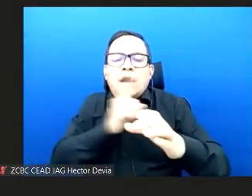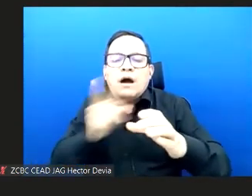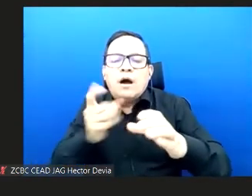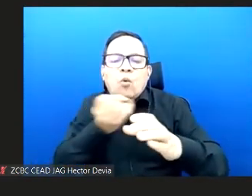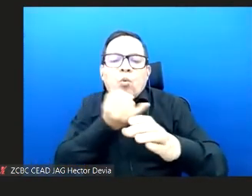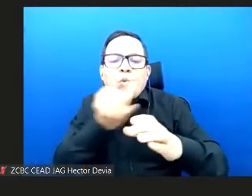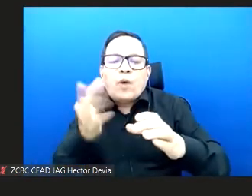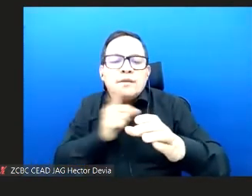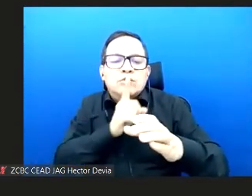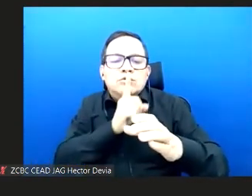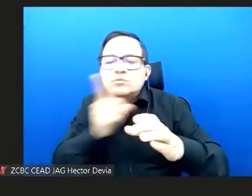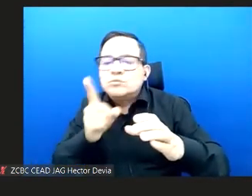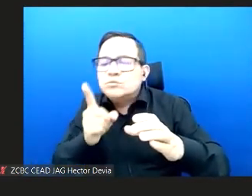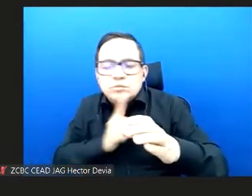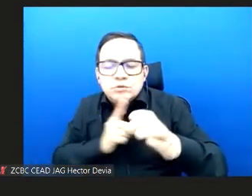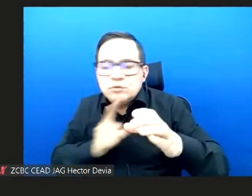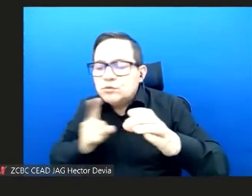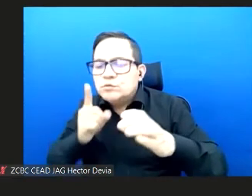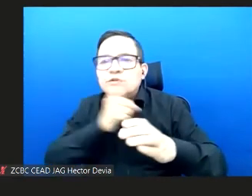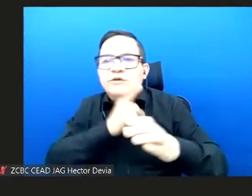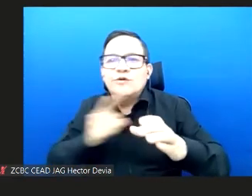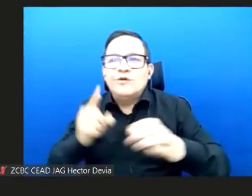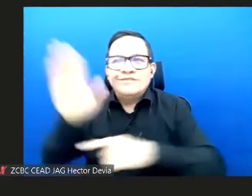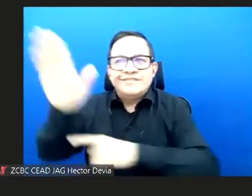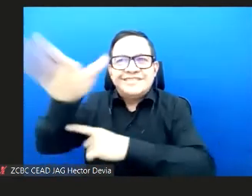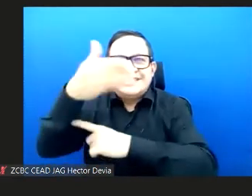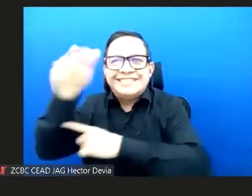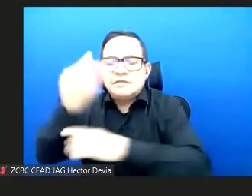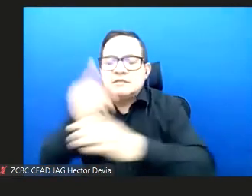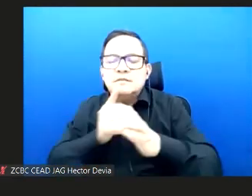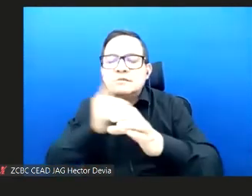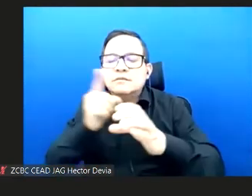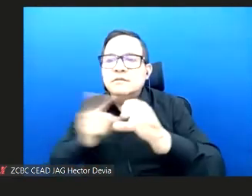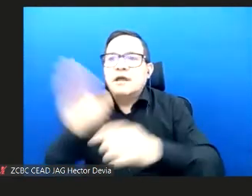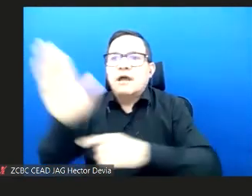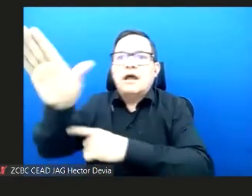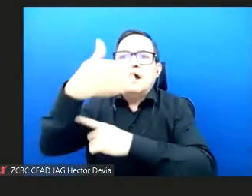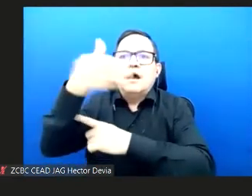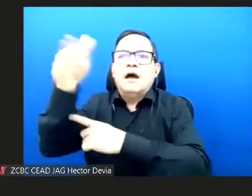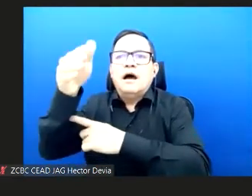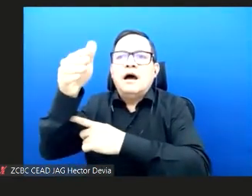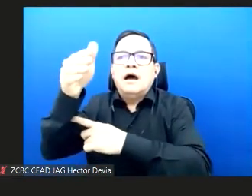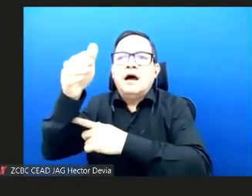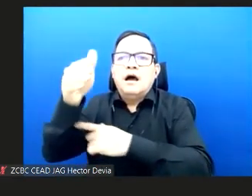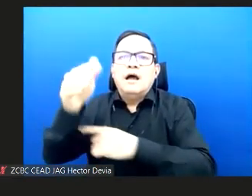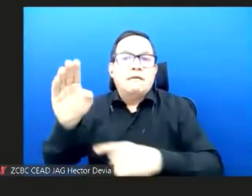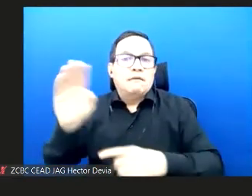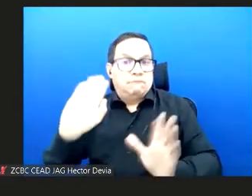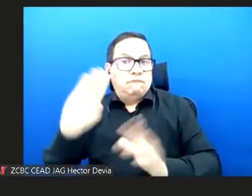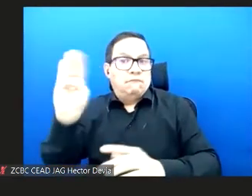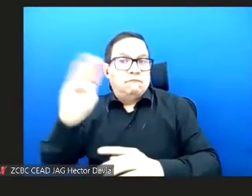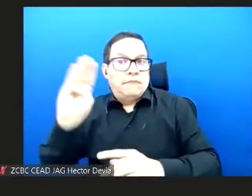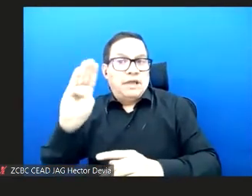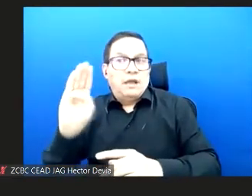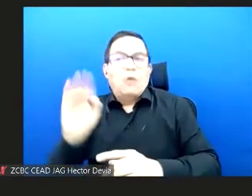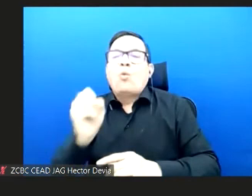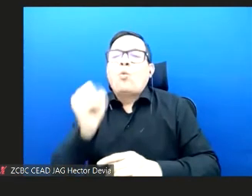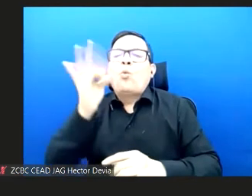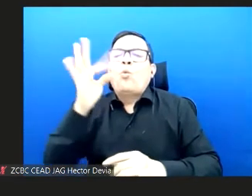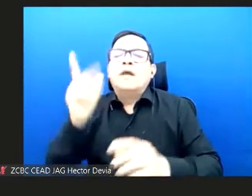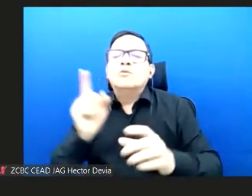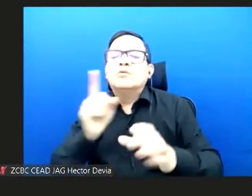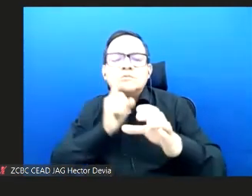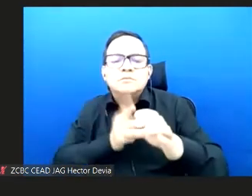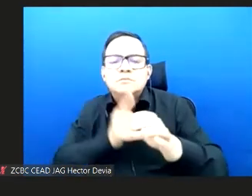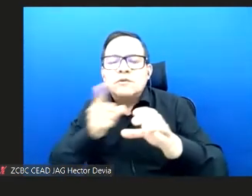de elementos que posee un conjunto. ¿Cuántos elementos tiene este conjunto B? Listo, muy bien.